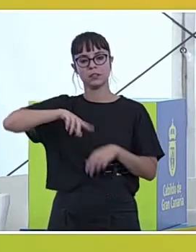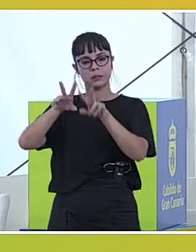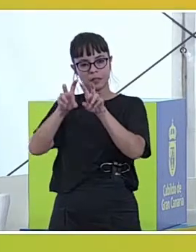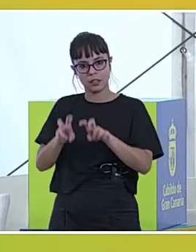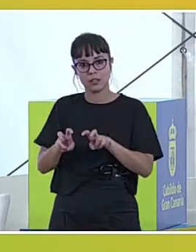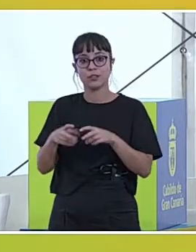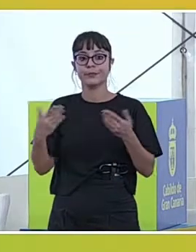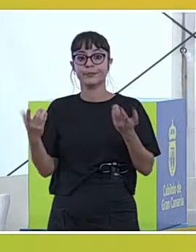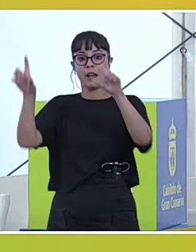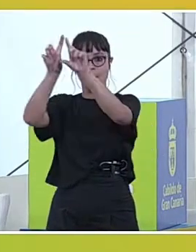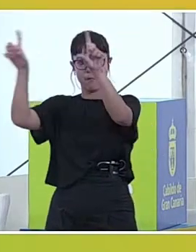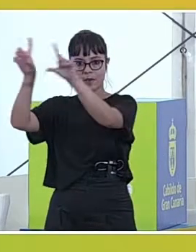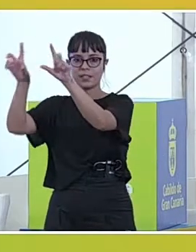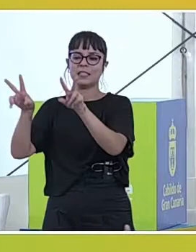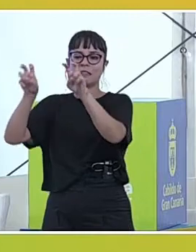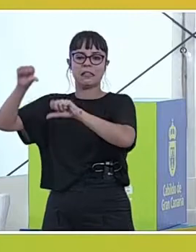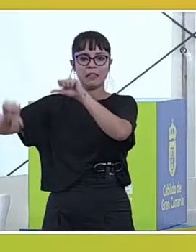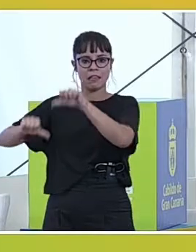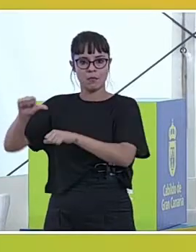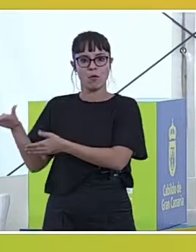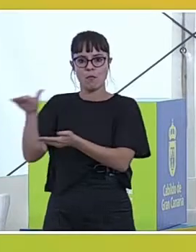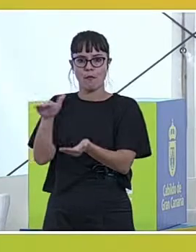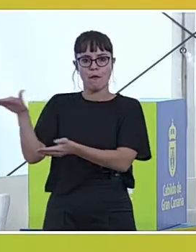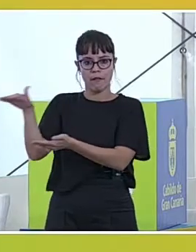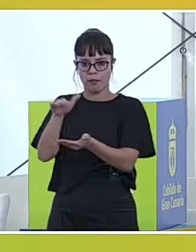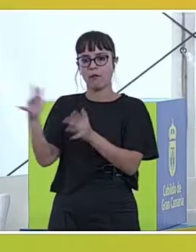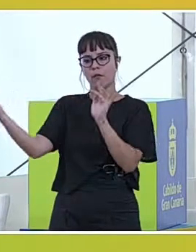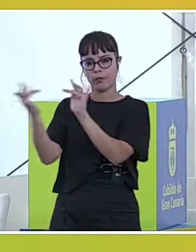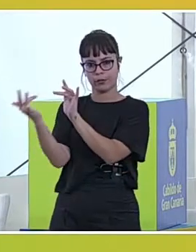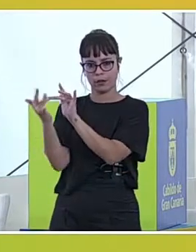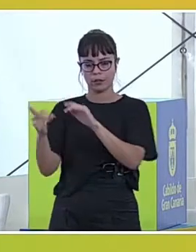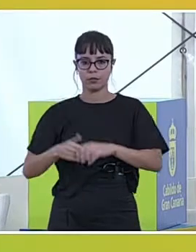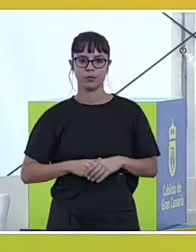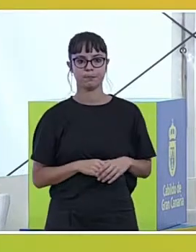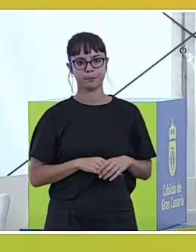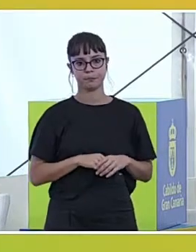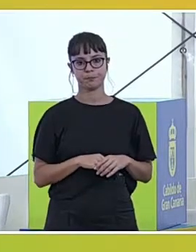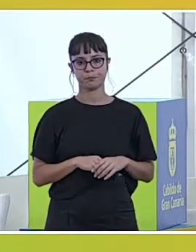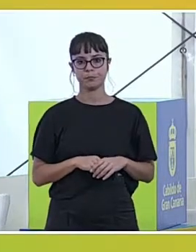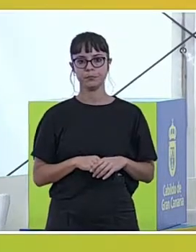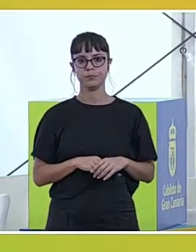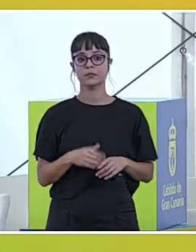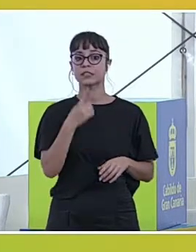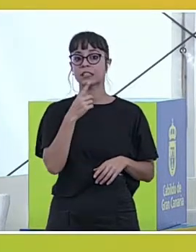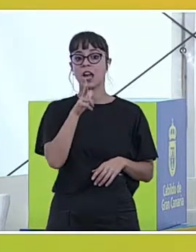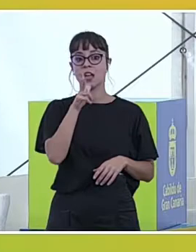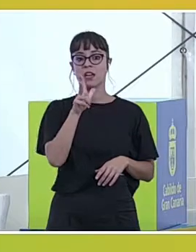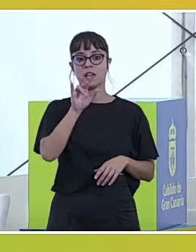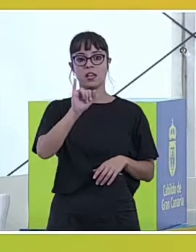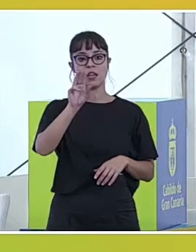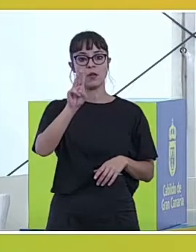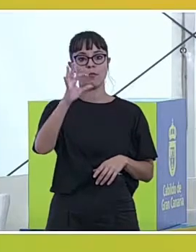empresas, proveedores de productos químicos aquí en las Islas Canarias y comentaban que el hipoclorito de sodio,